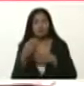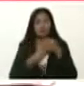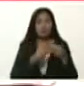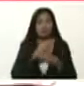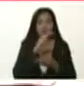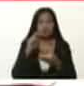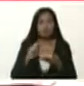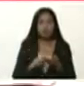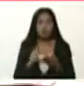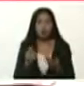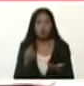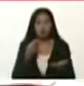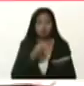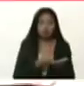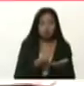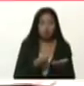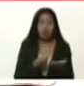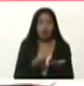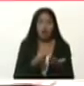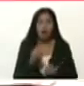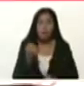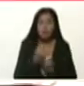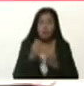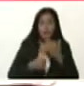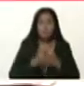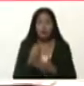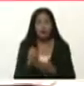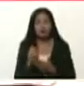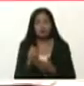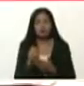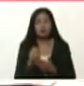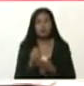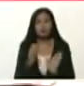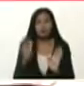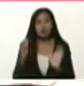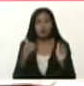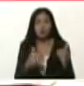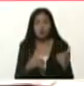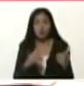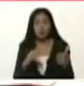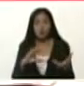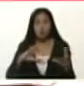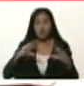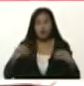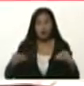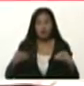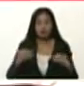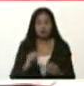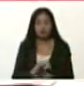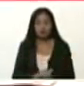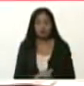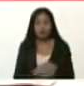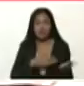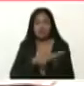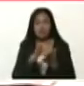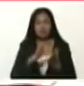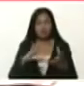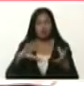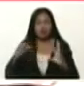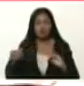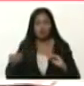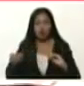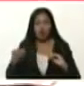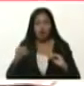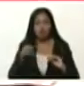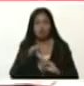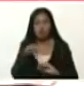nacional, contribuir en la elaboración nacional de los combos de alimentos CLAP, garantizar los CLAP desde